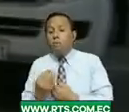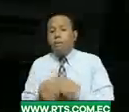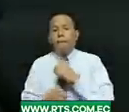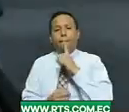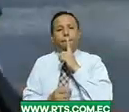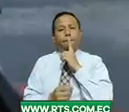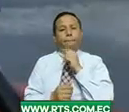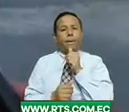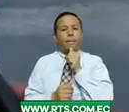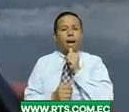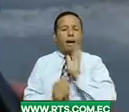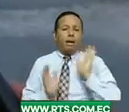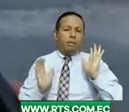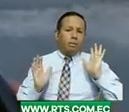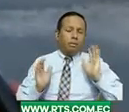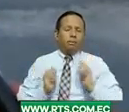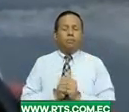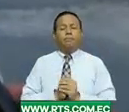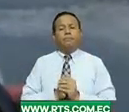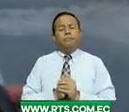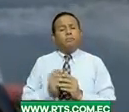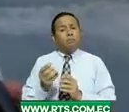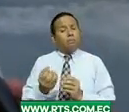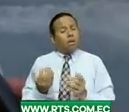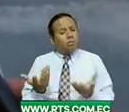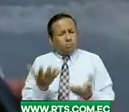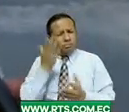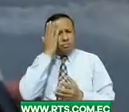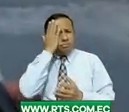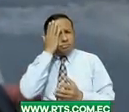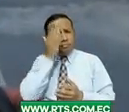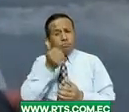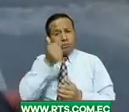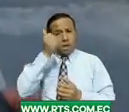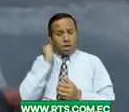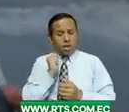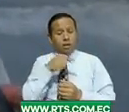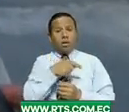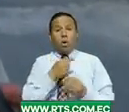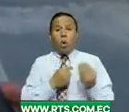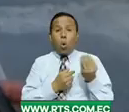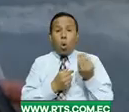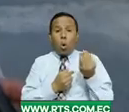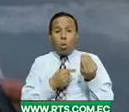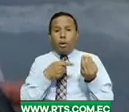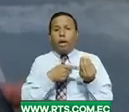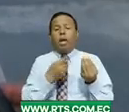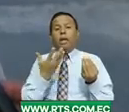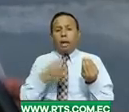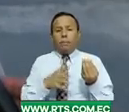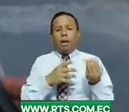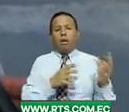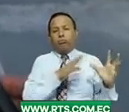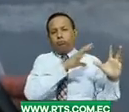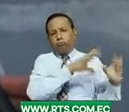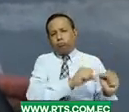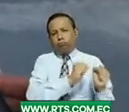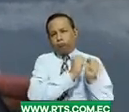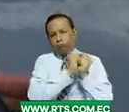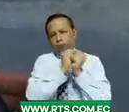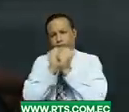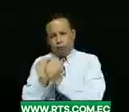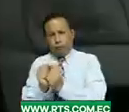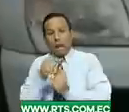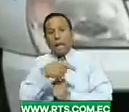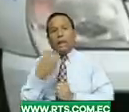fue aislado, se le detuvo con una arma de fuego. Posterior de la audiencia, el menor de edad terminó la audiencia